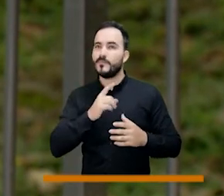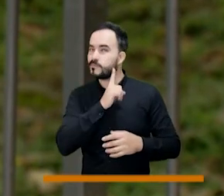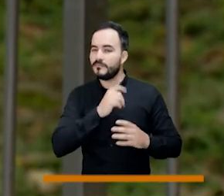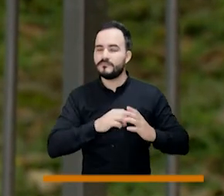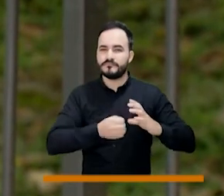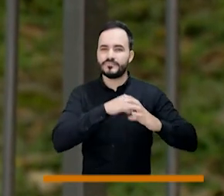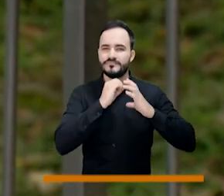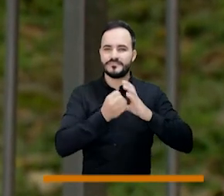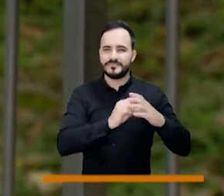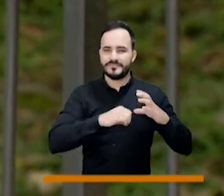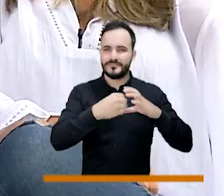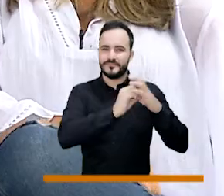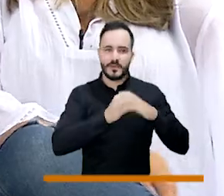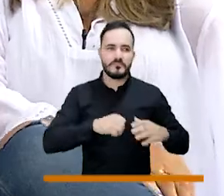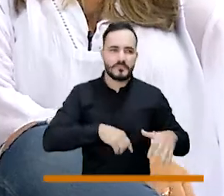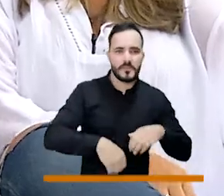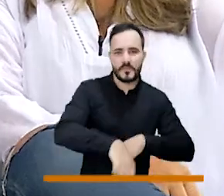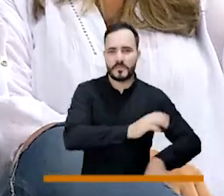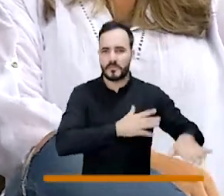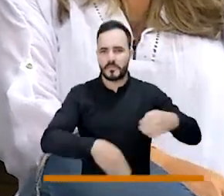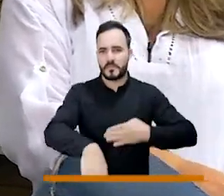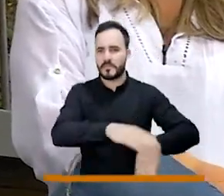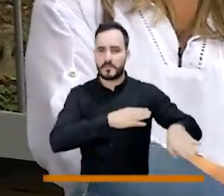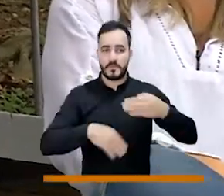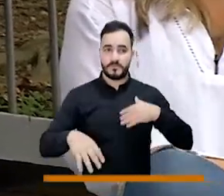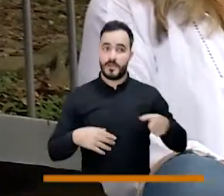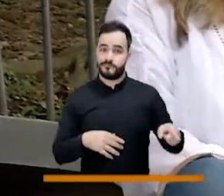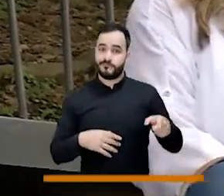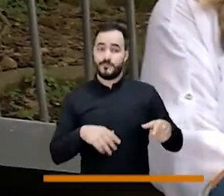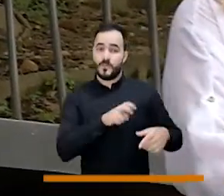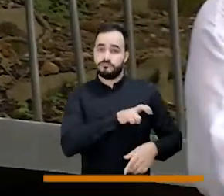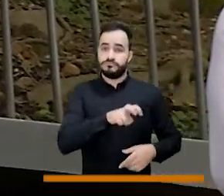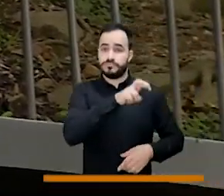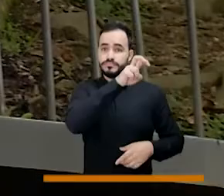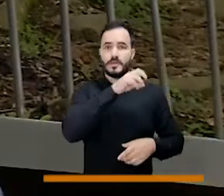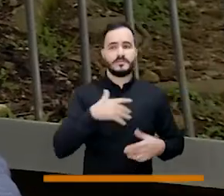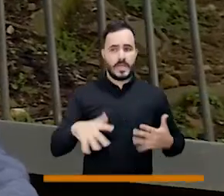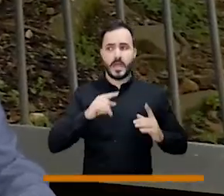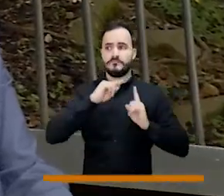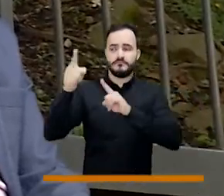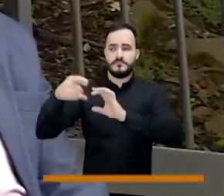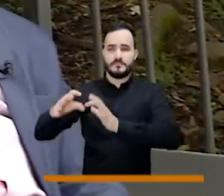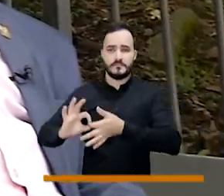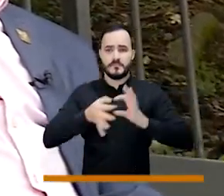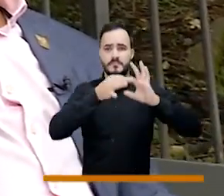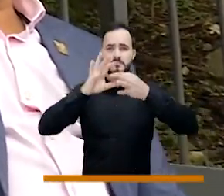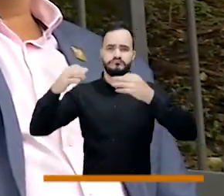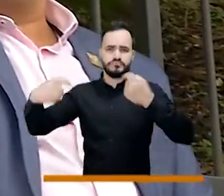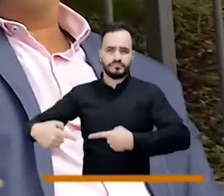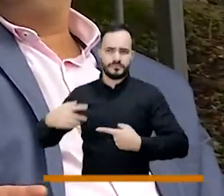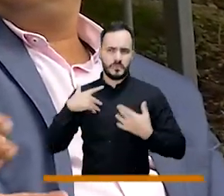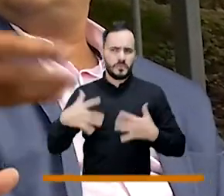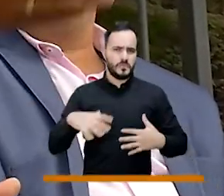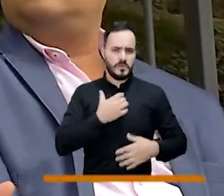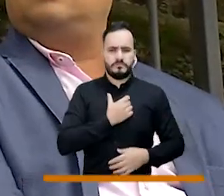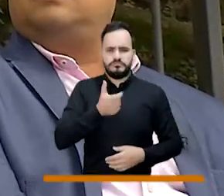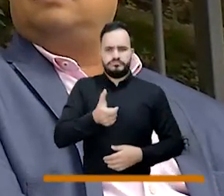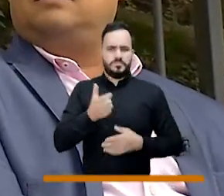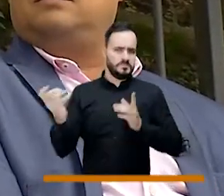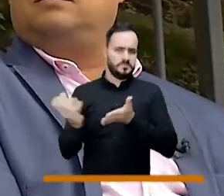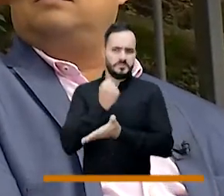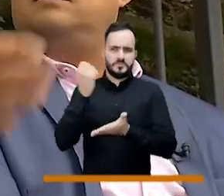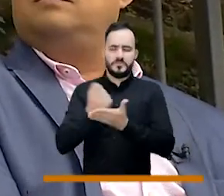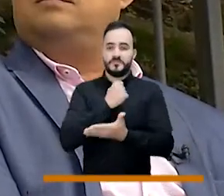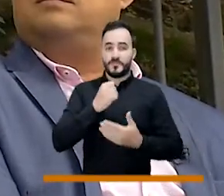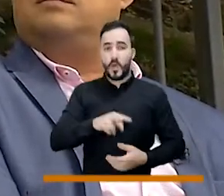paralímpico. Hemos tenido que de estos escenarios así han salido medallistas paralímpicos y también, o sea,